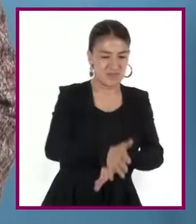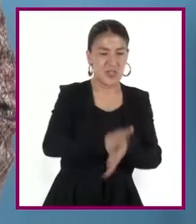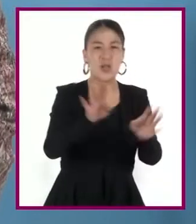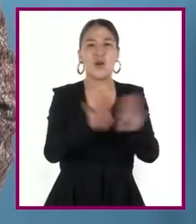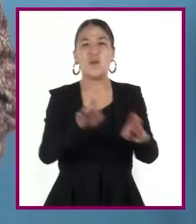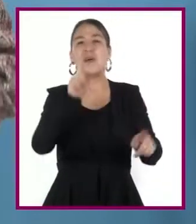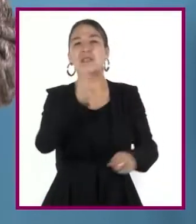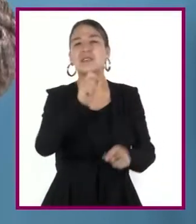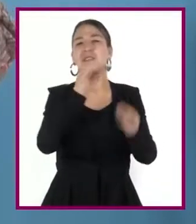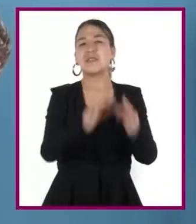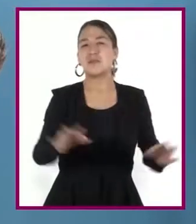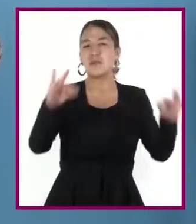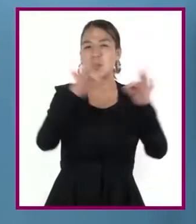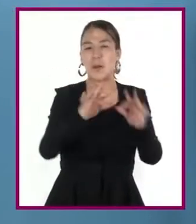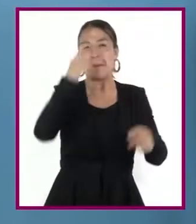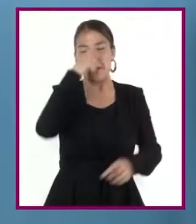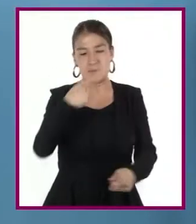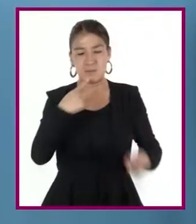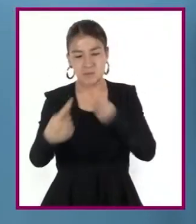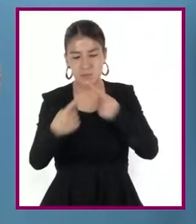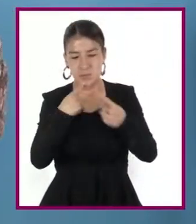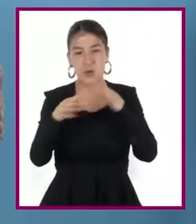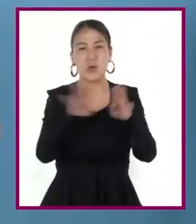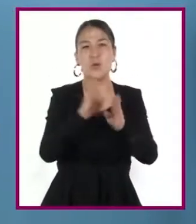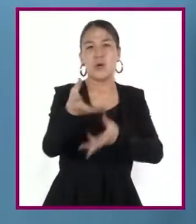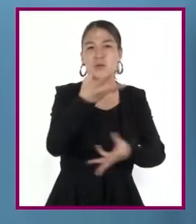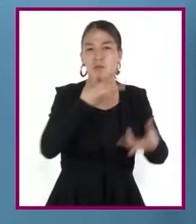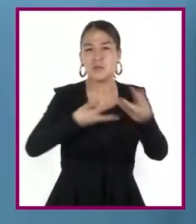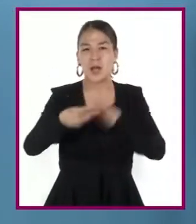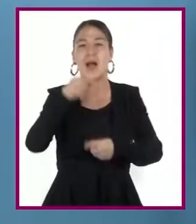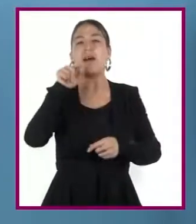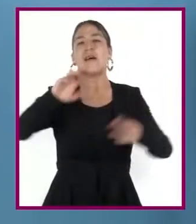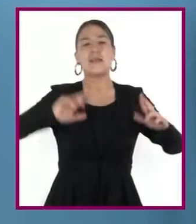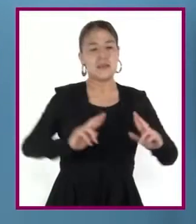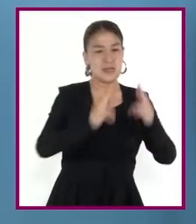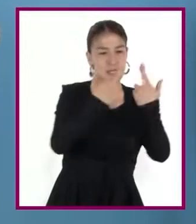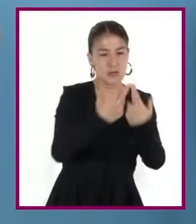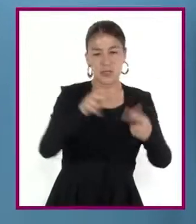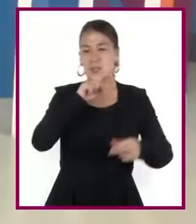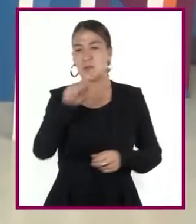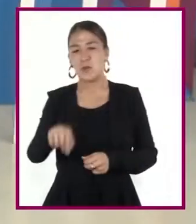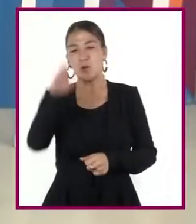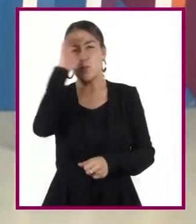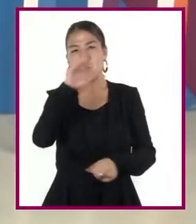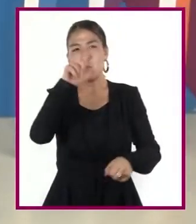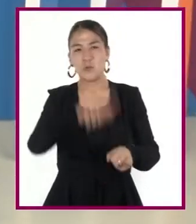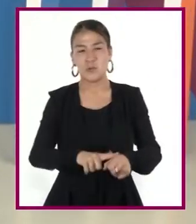y la importancia del diálogo y cooperación entre religiones y culturas.